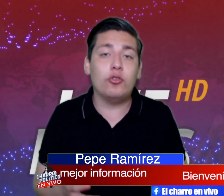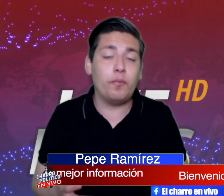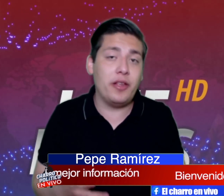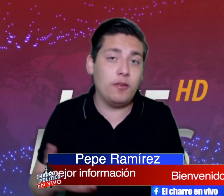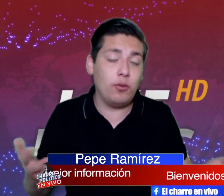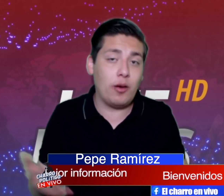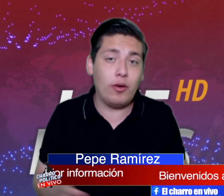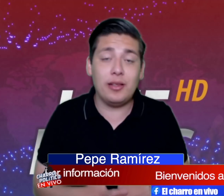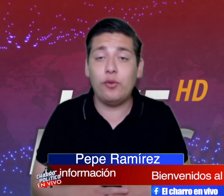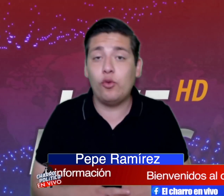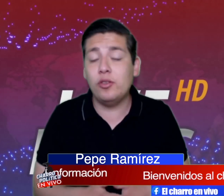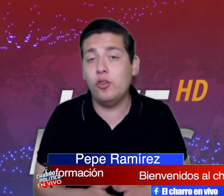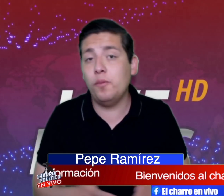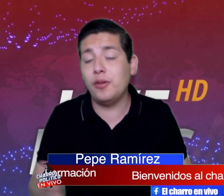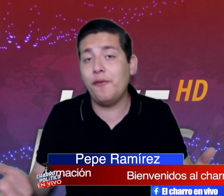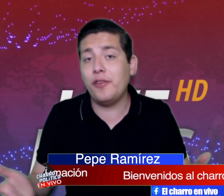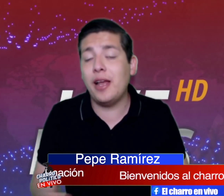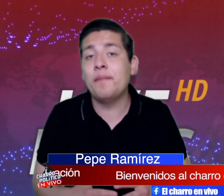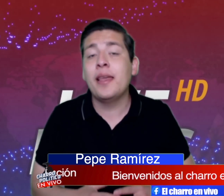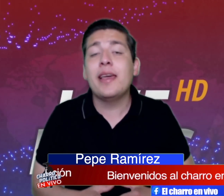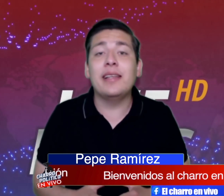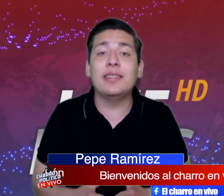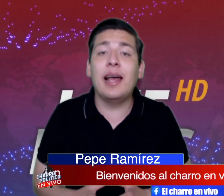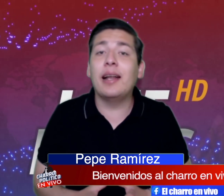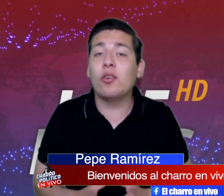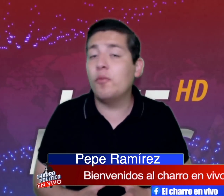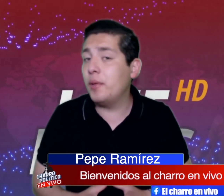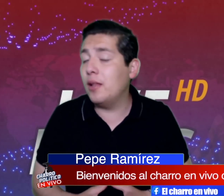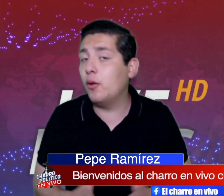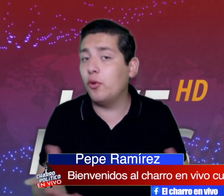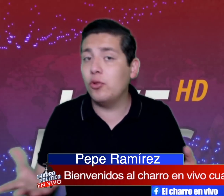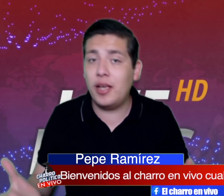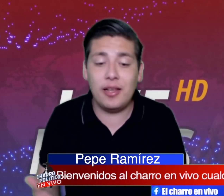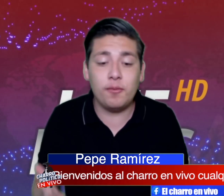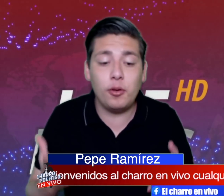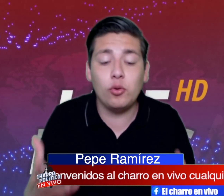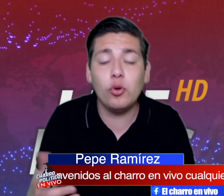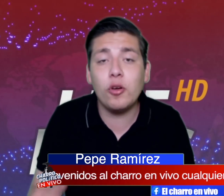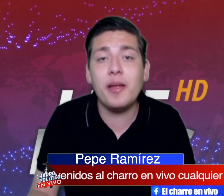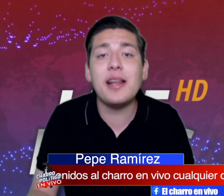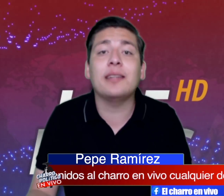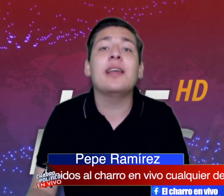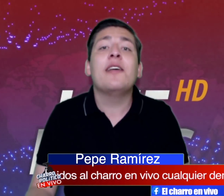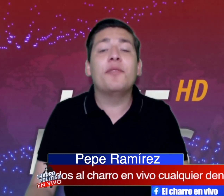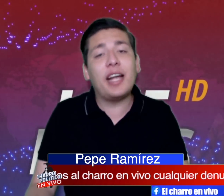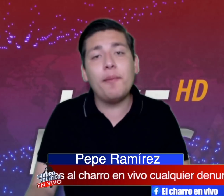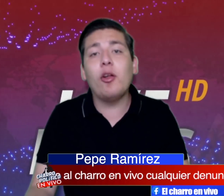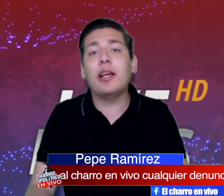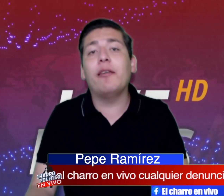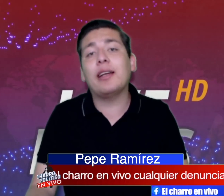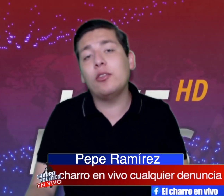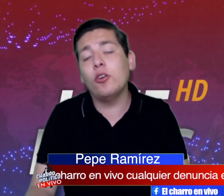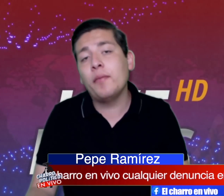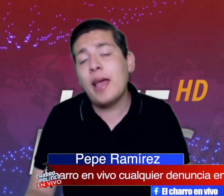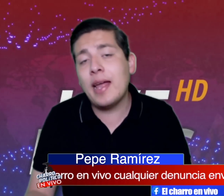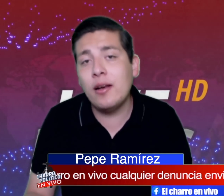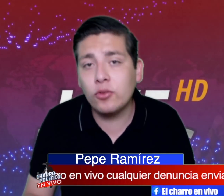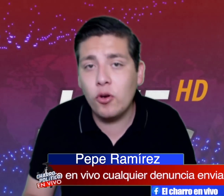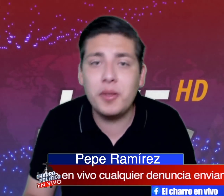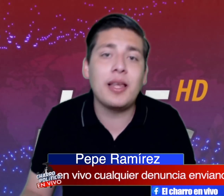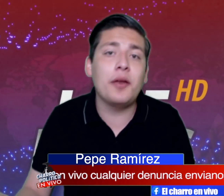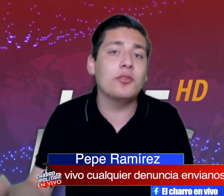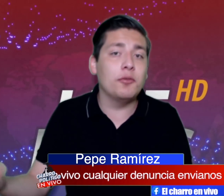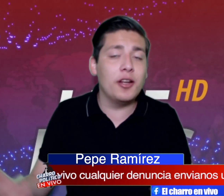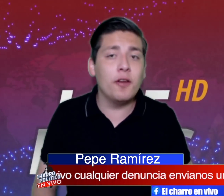realizando en nuestro país por la Cuarta Transformación, pues al final está rompiendo fronteras. Pero ¿tú qué opinas? Déjamelo aquí abajito en